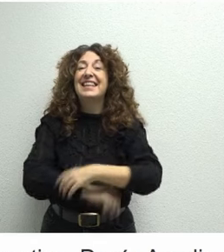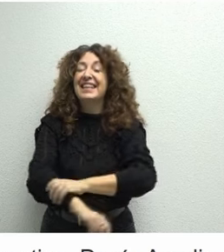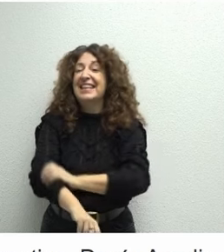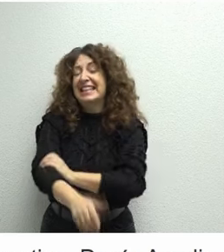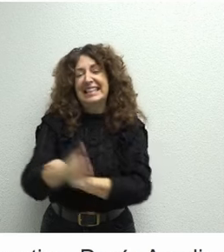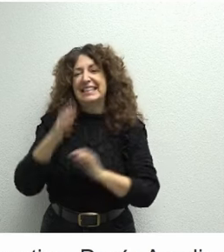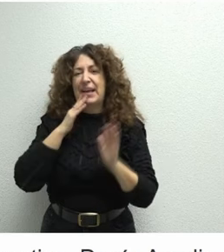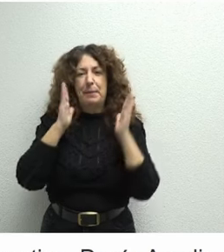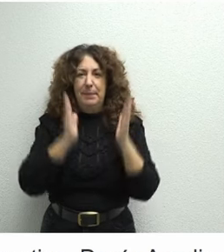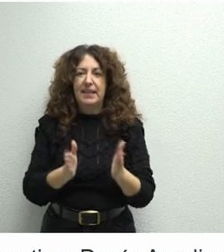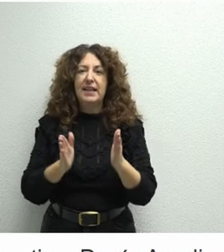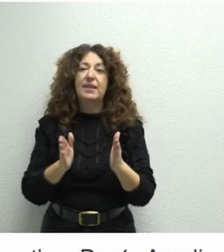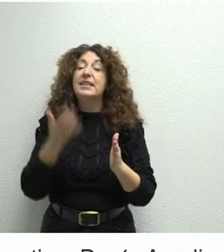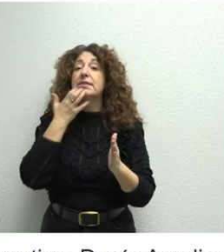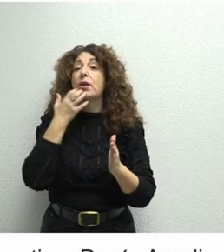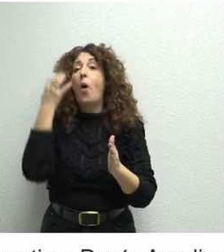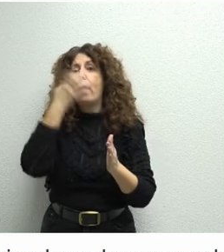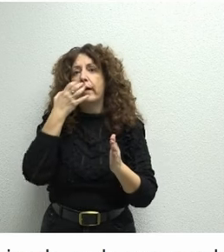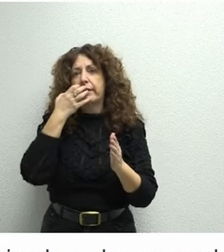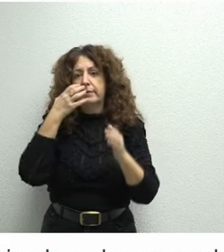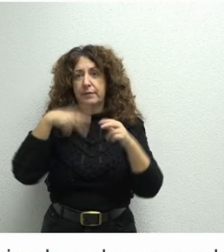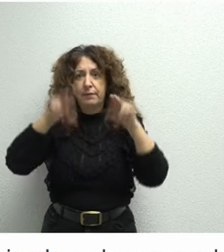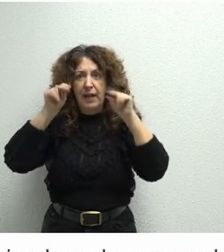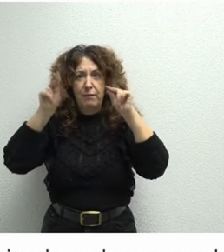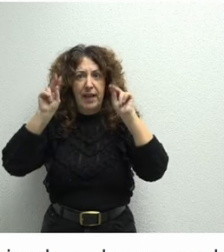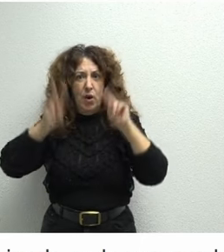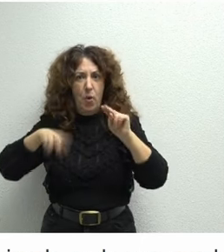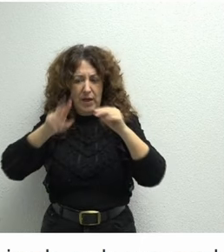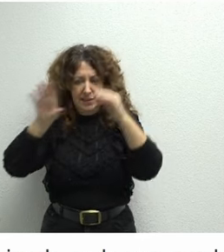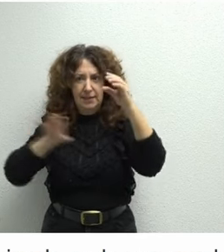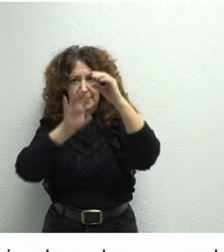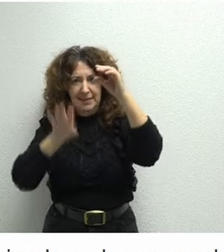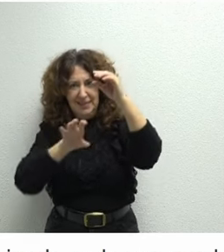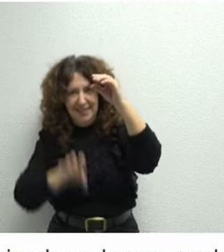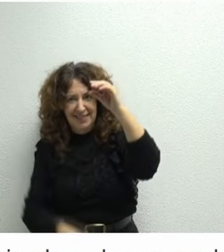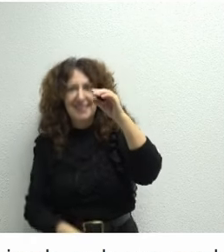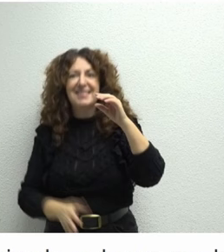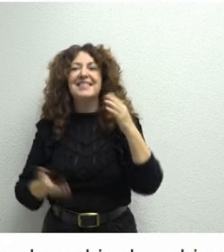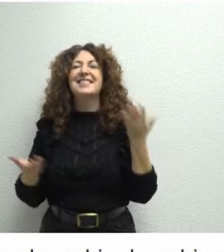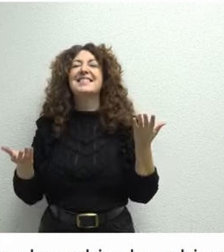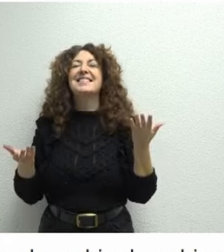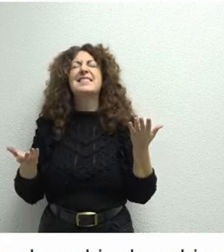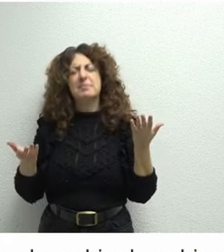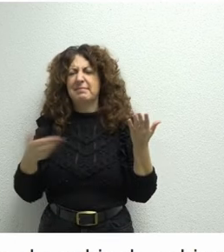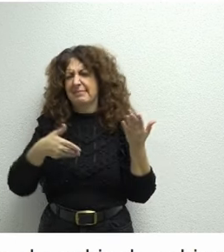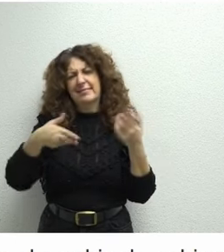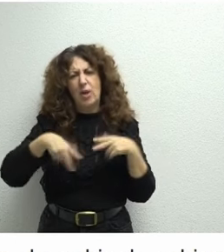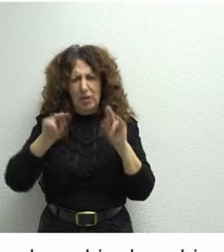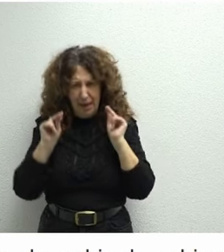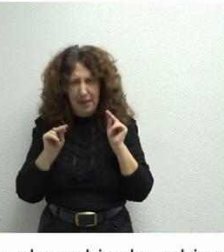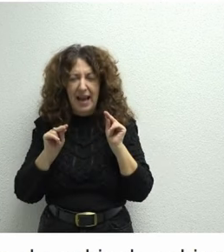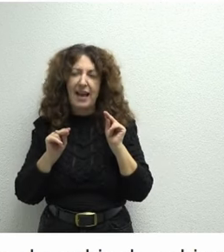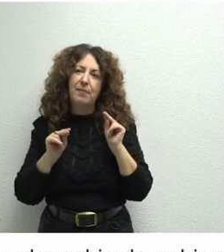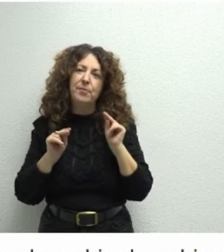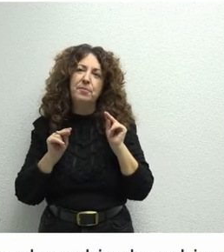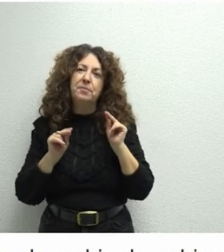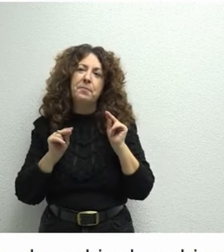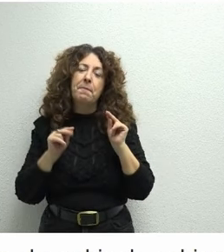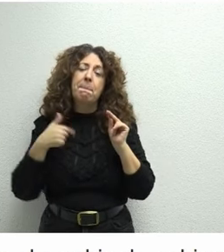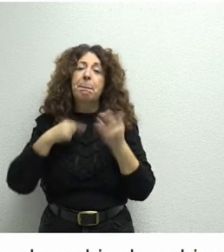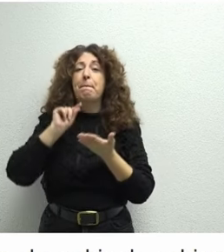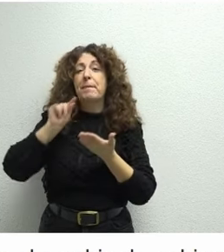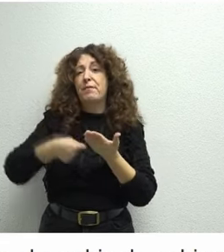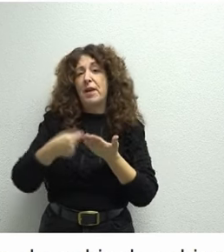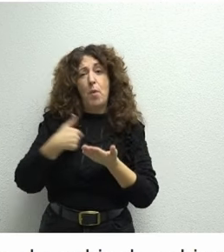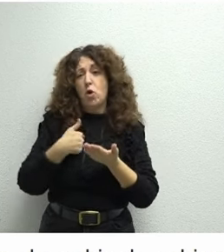eso será si no el cuento de nunca acabar lo lo terminaremos y y bueno no lo firmaré yo